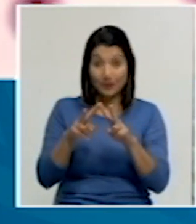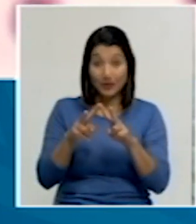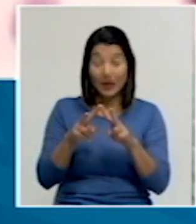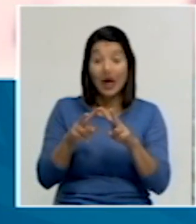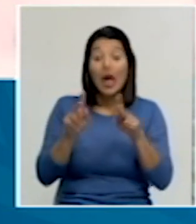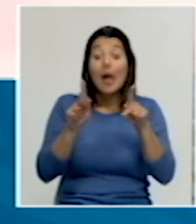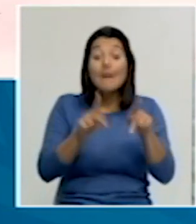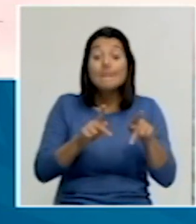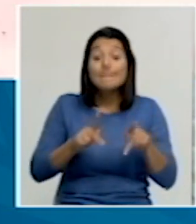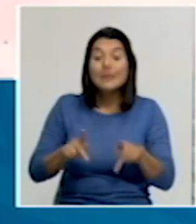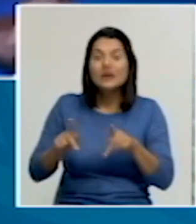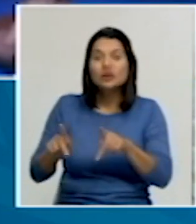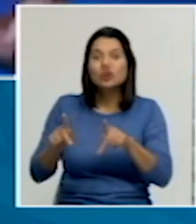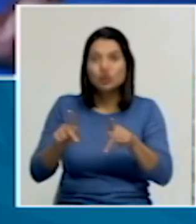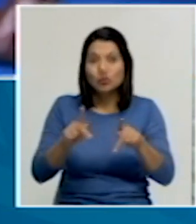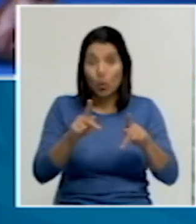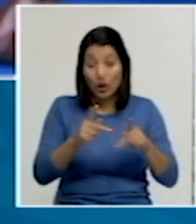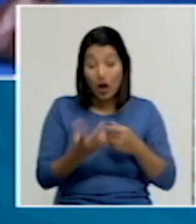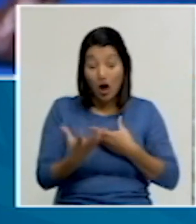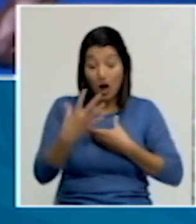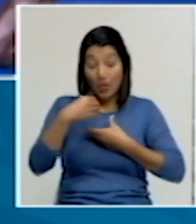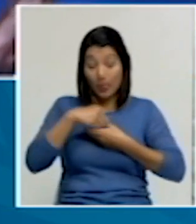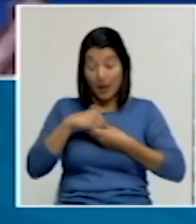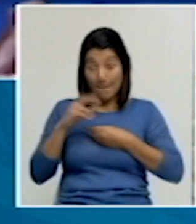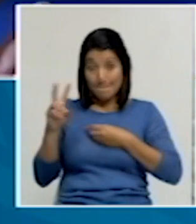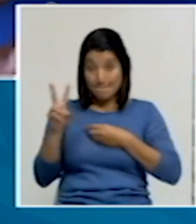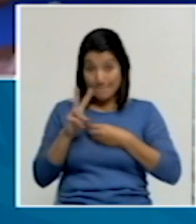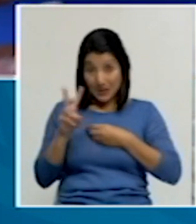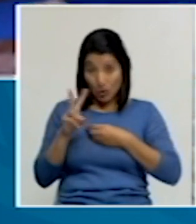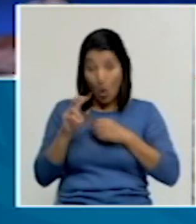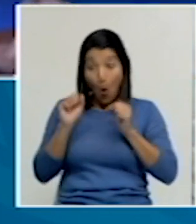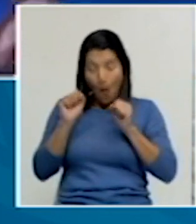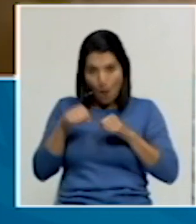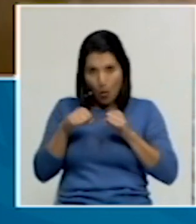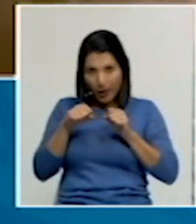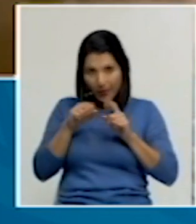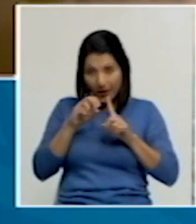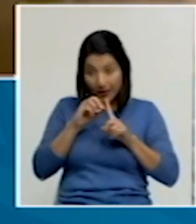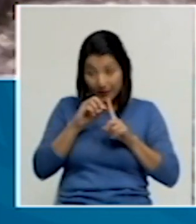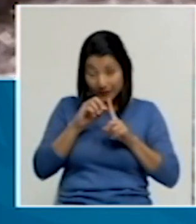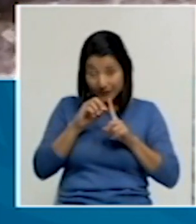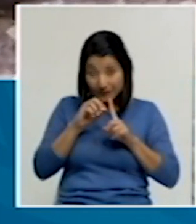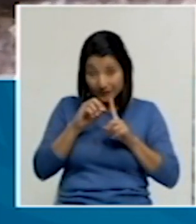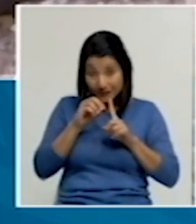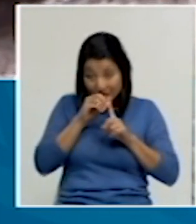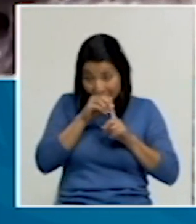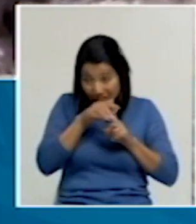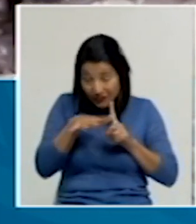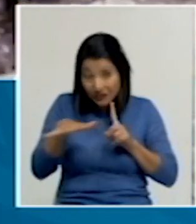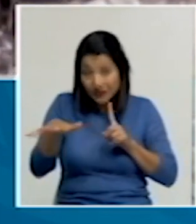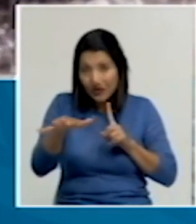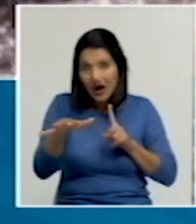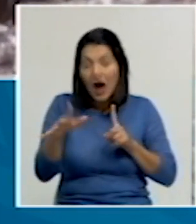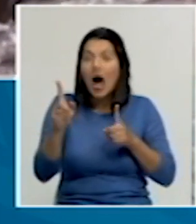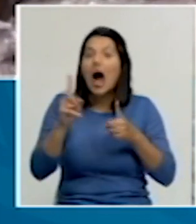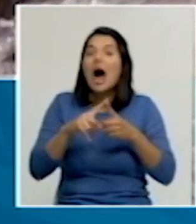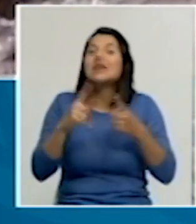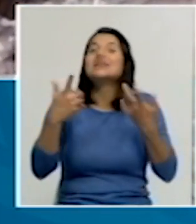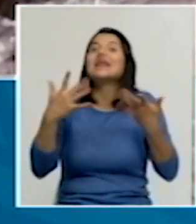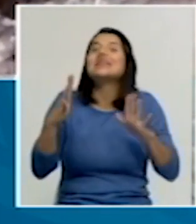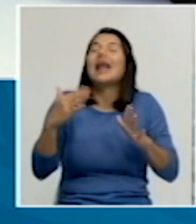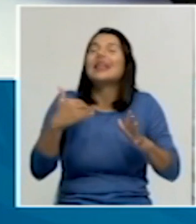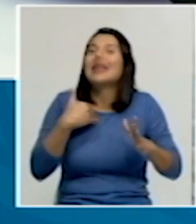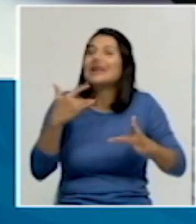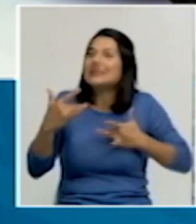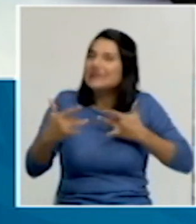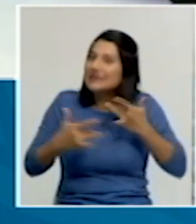vuelven contagiosas hasta que ya tienen signos de enfermedad bastante, digamos, bastante